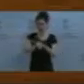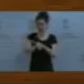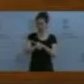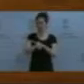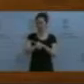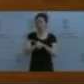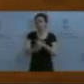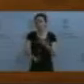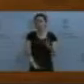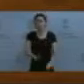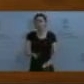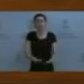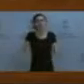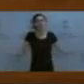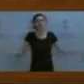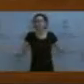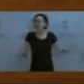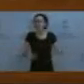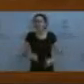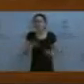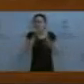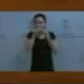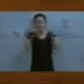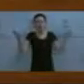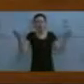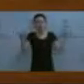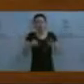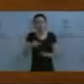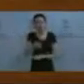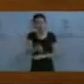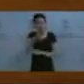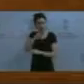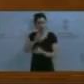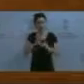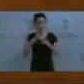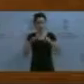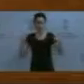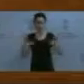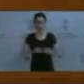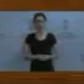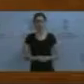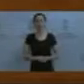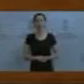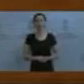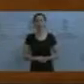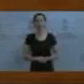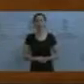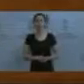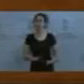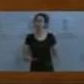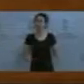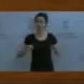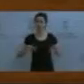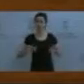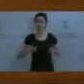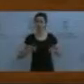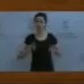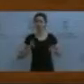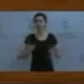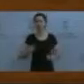forma injusta, de forma inadecuada y atentando a la equidad. Y voy a empezar por algo que dijo aquí